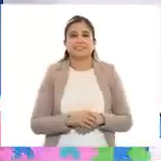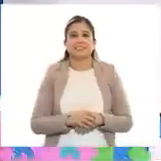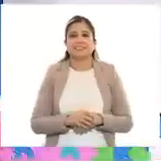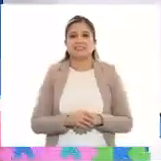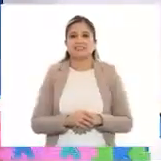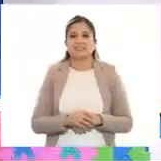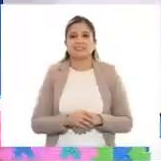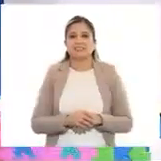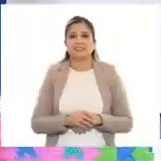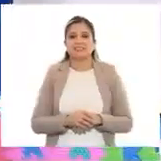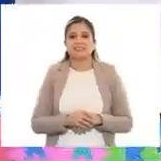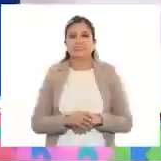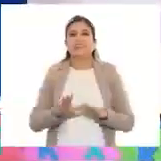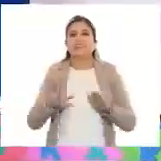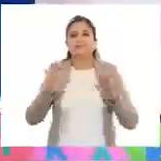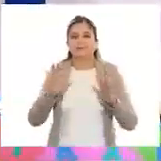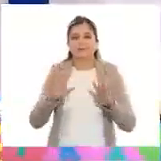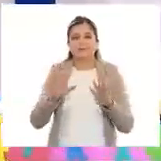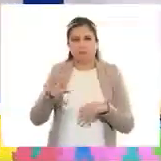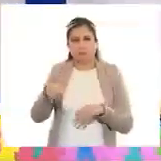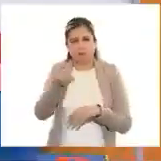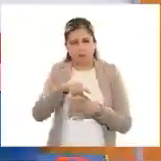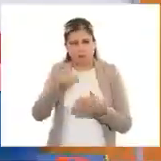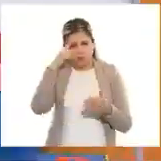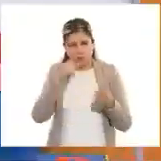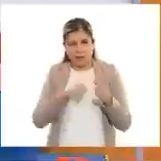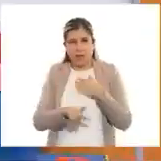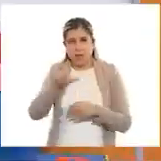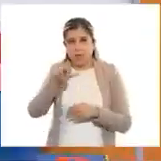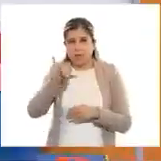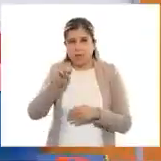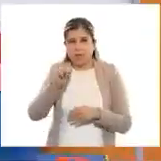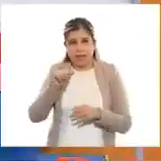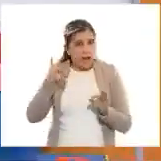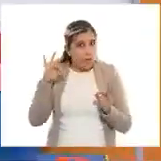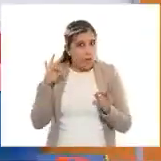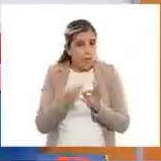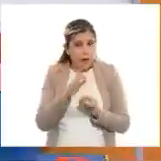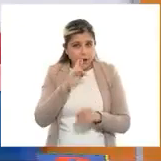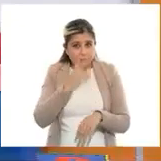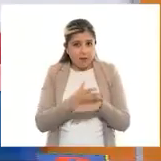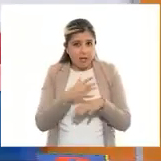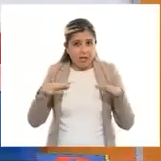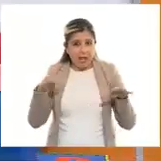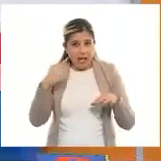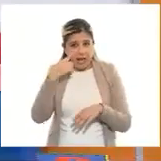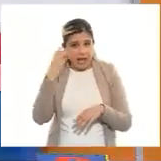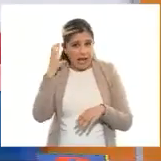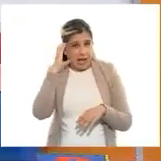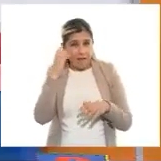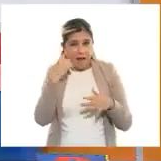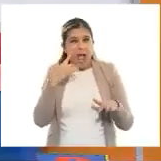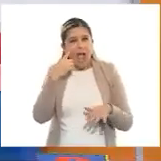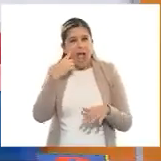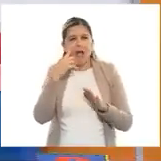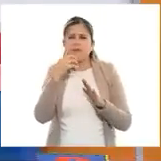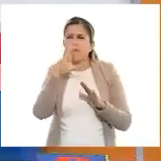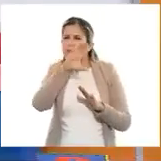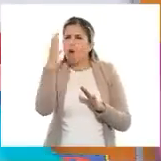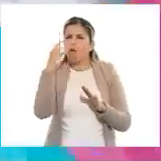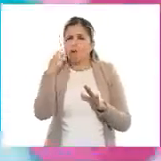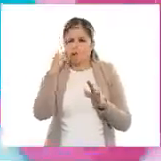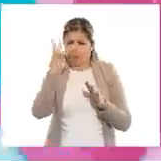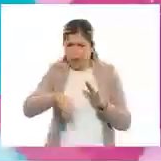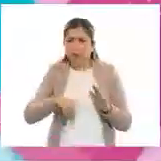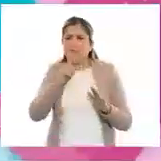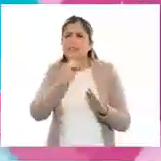Vamos a ver, Luisa. ¿Ustedes creen que Luisa esté cumpliendo su responsabilidad? Vamos a ver otra vez la imagen. Vamos a determinar qué es lo